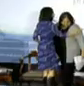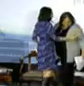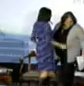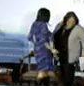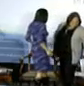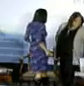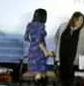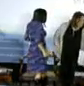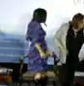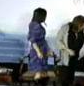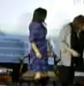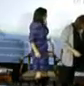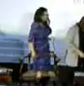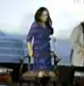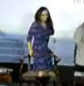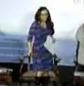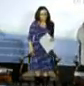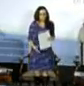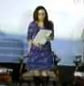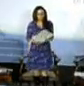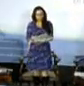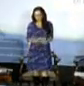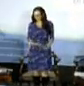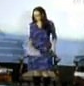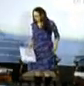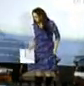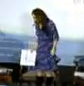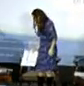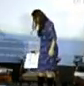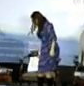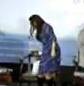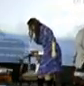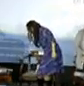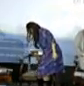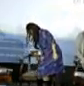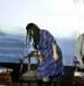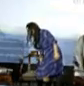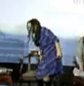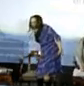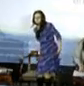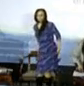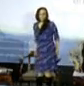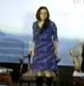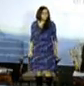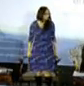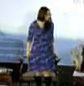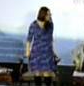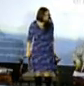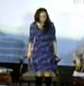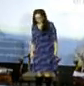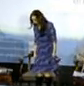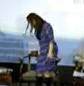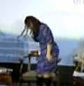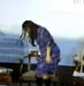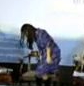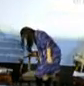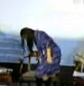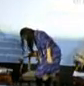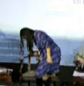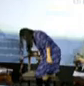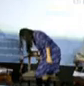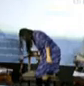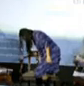Con eso llegamos al final de este panel Cambio Climático, última llamada para un nuevo acuerdo multilateral, en un tema en el que tiene afectaciones, como le